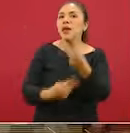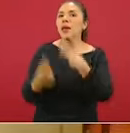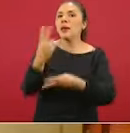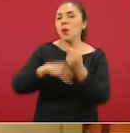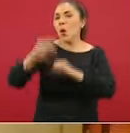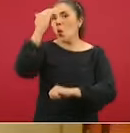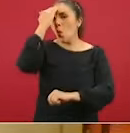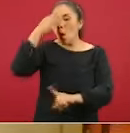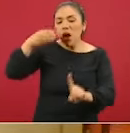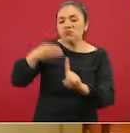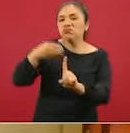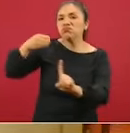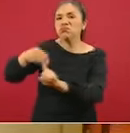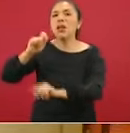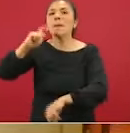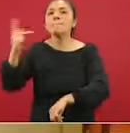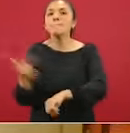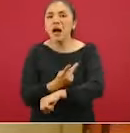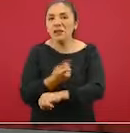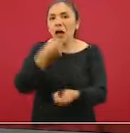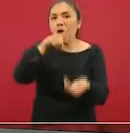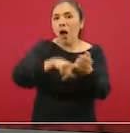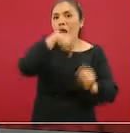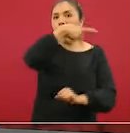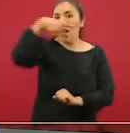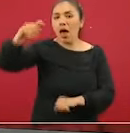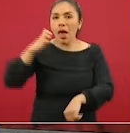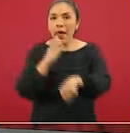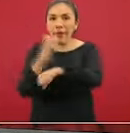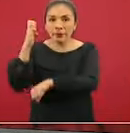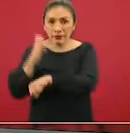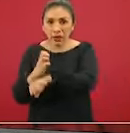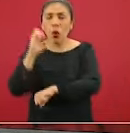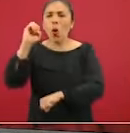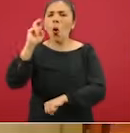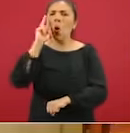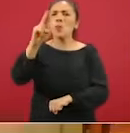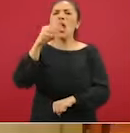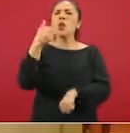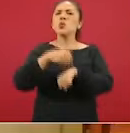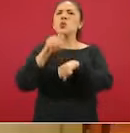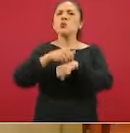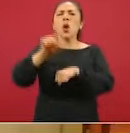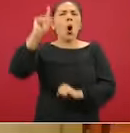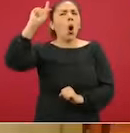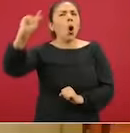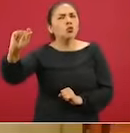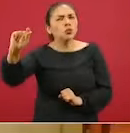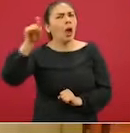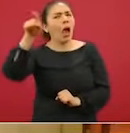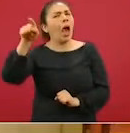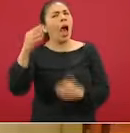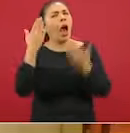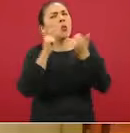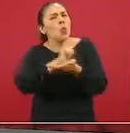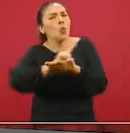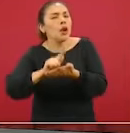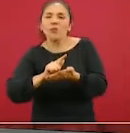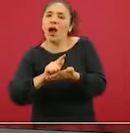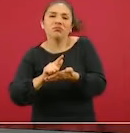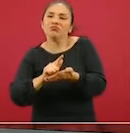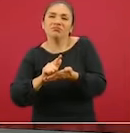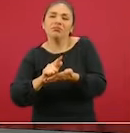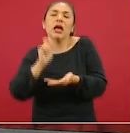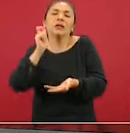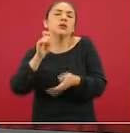lo que está sucediendo al interior. No necesariamente que en las entidades que tienen menos números no hayan ocurrido más brotes, ¿no? Esto es